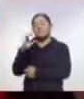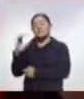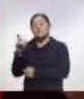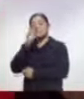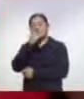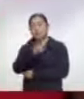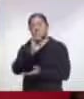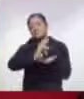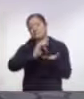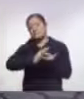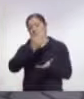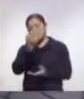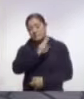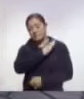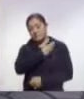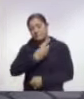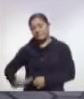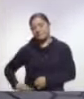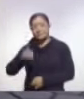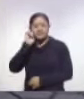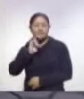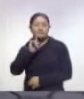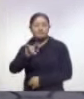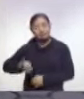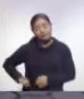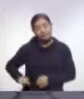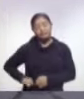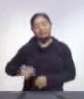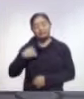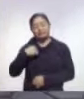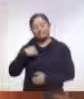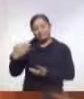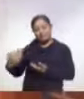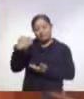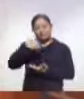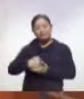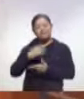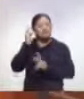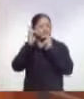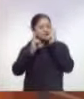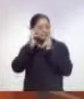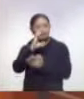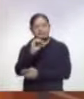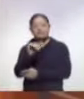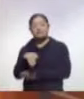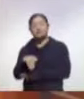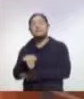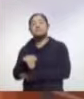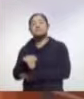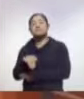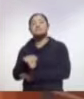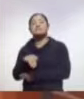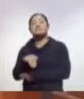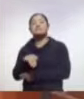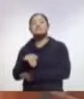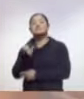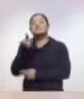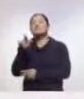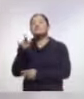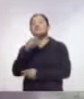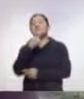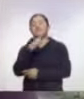asistencial, Sandra Chávez Ruelas, su interés y sensibilidad por visitar centros de atención múltiple, donde atienden a infantes con alguna discapacidad.